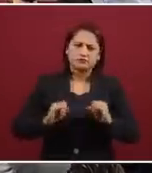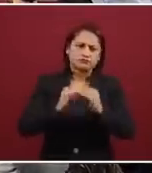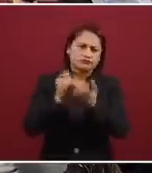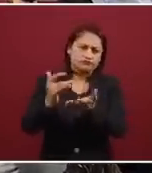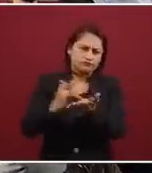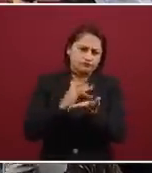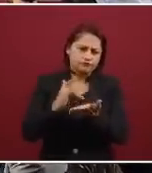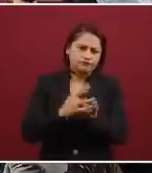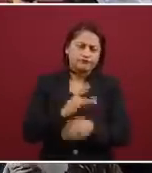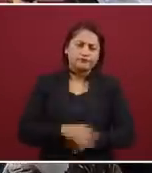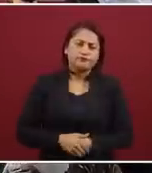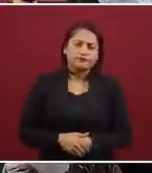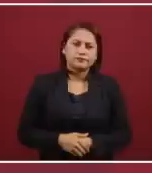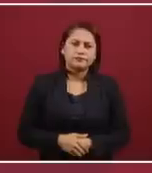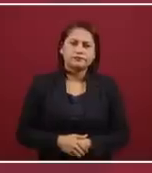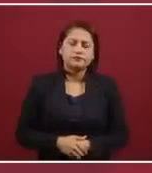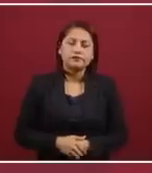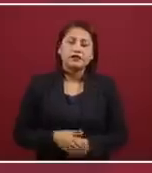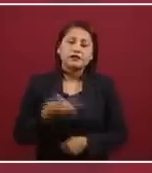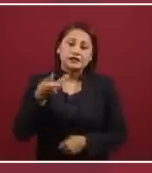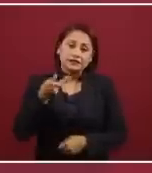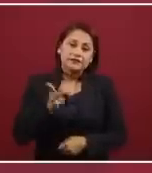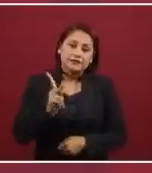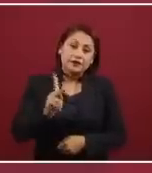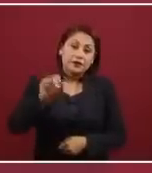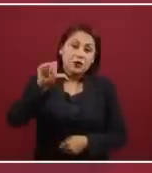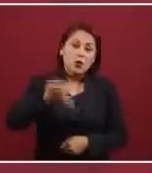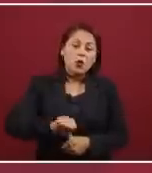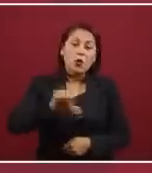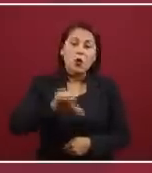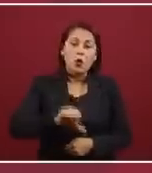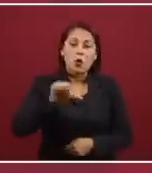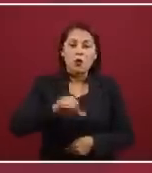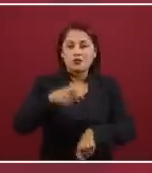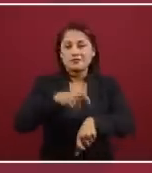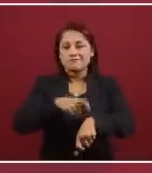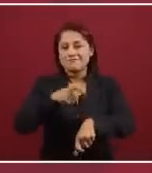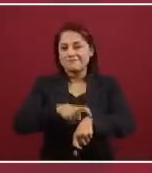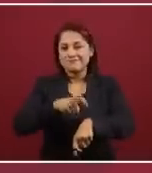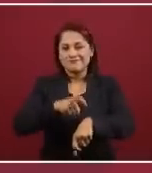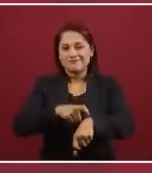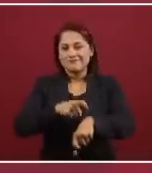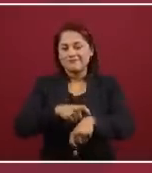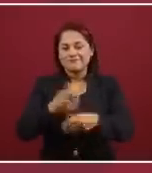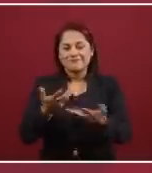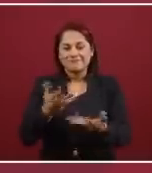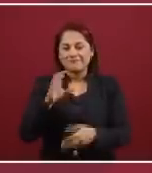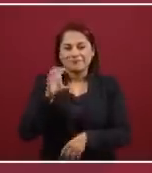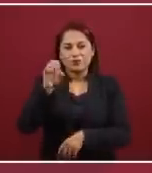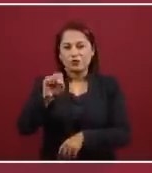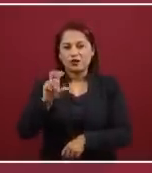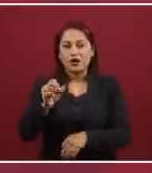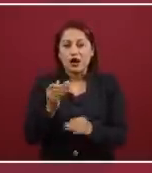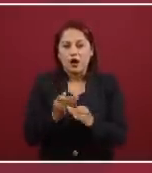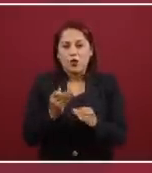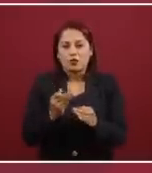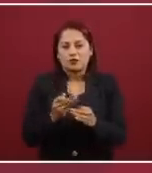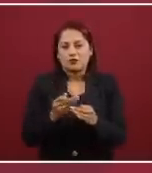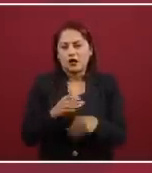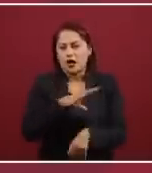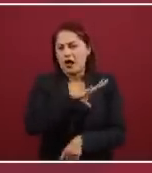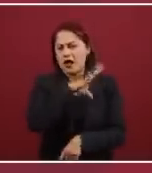por falta de tiempo en esta ocasión, es en lo general lo que